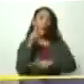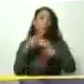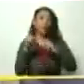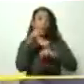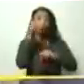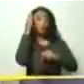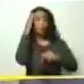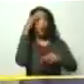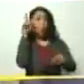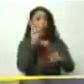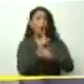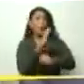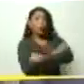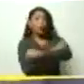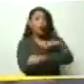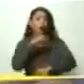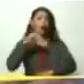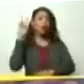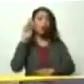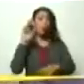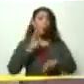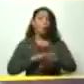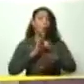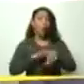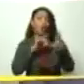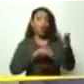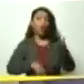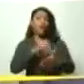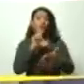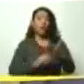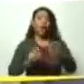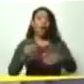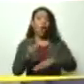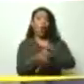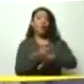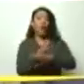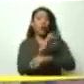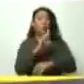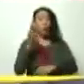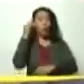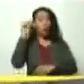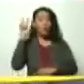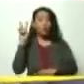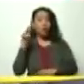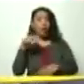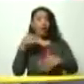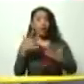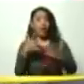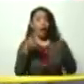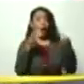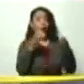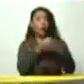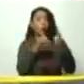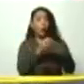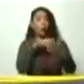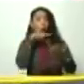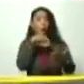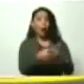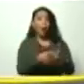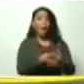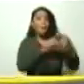saben que no son la única oposición en Venezuela por eso está firmado entre el gobierno de la República Bolivariana de Venezuela y una porción llamada